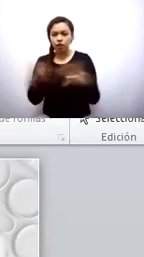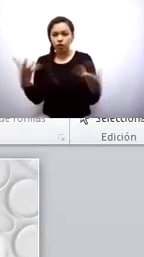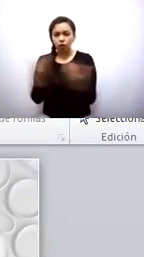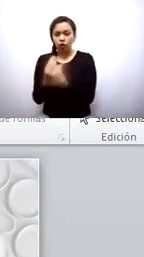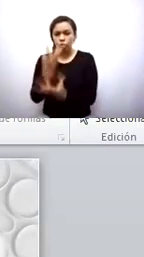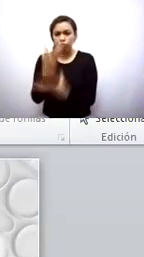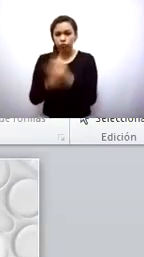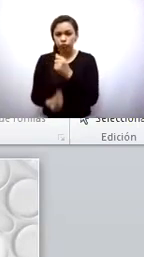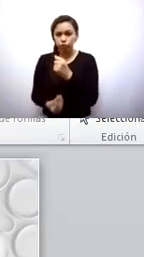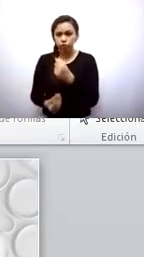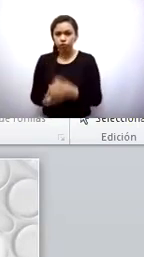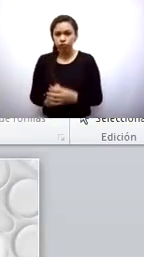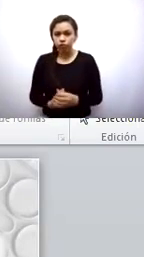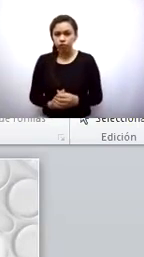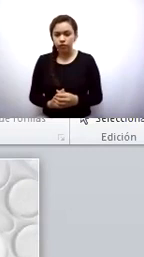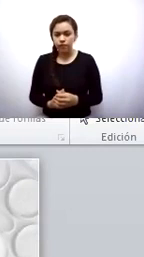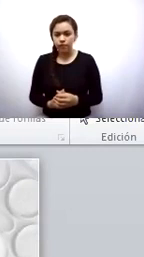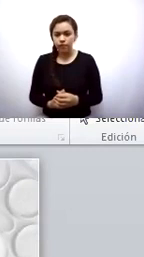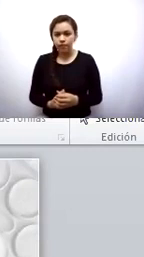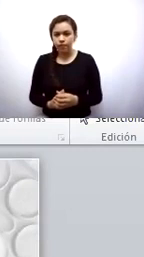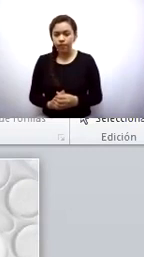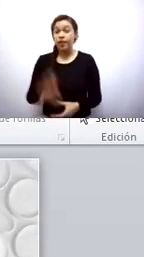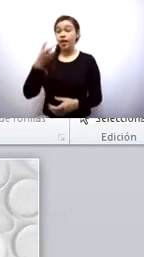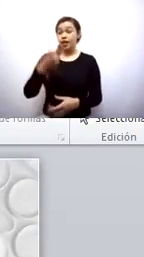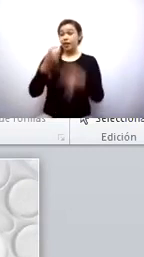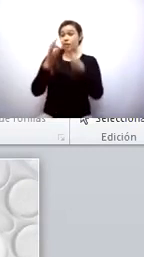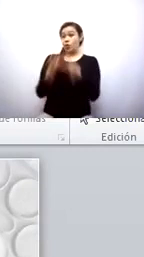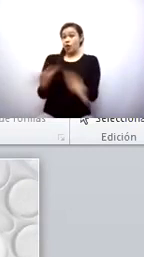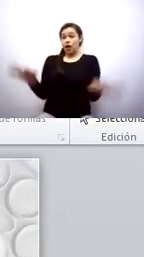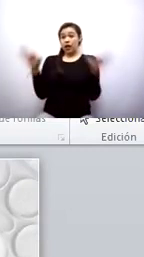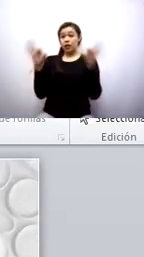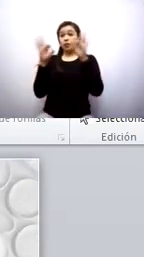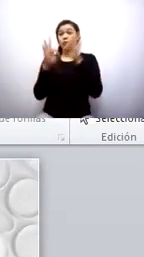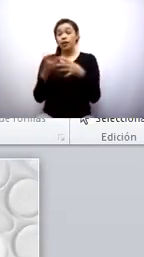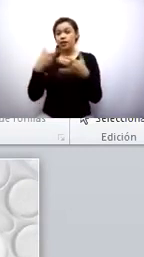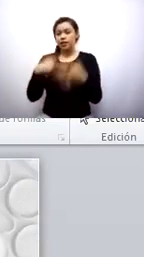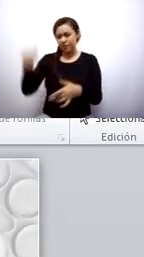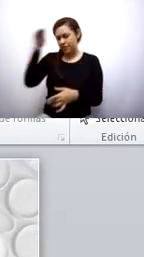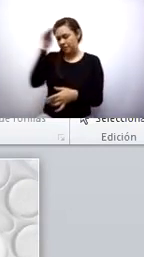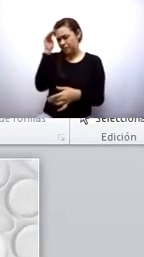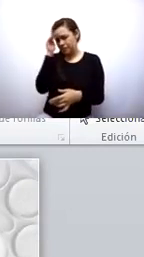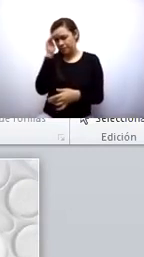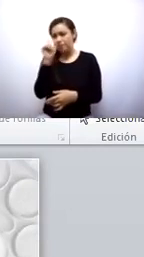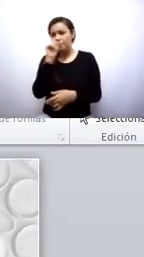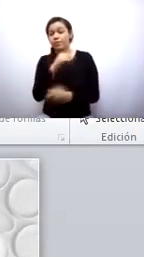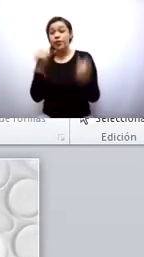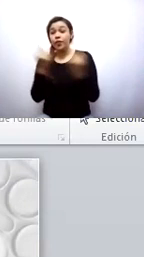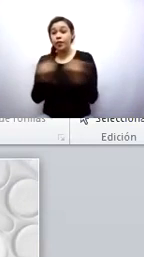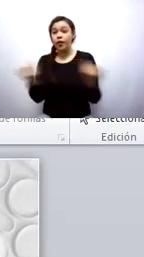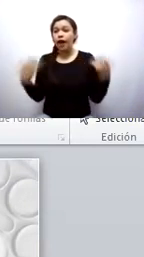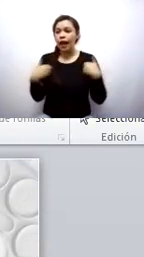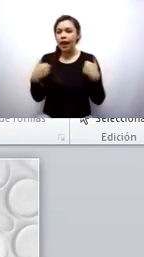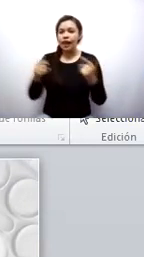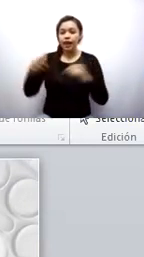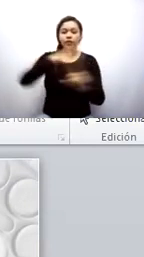aspectos, son muy importantes estas reflexiones y también entender el contexto